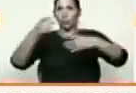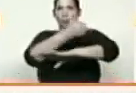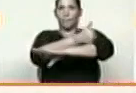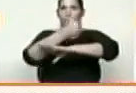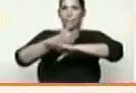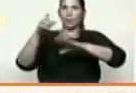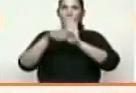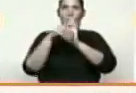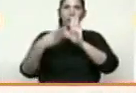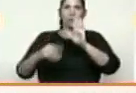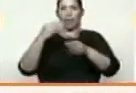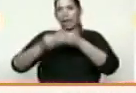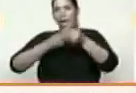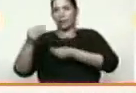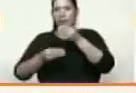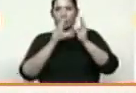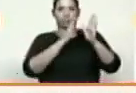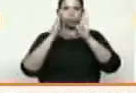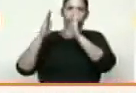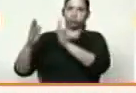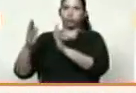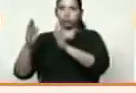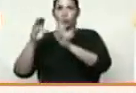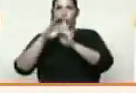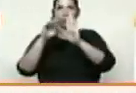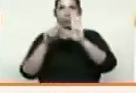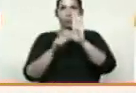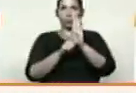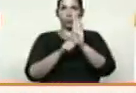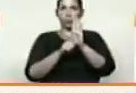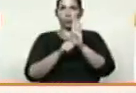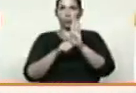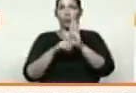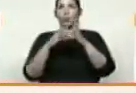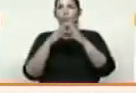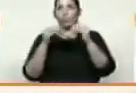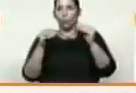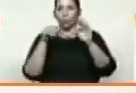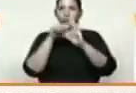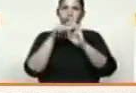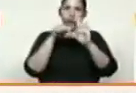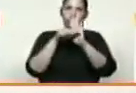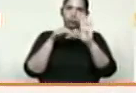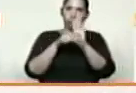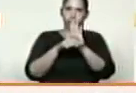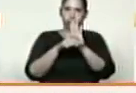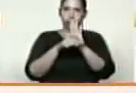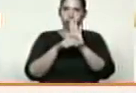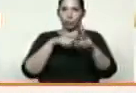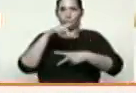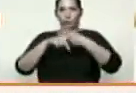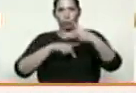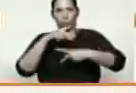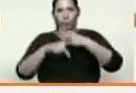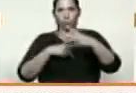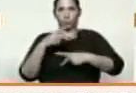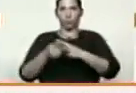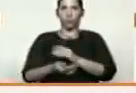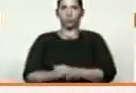de restablecer el orden constitucional cuando ha sido menoscabado o lesionado por procedimientos no previstos en